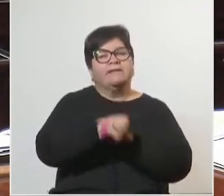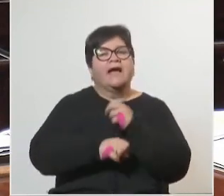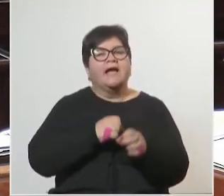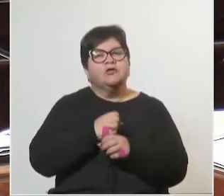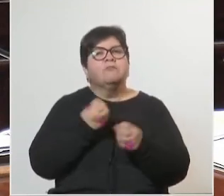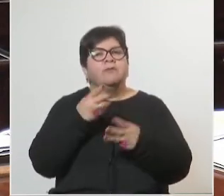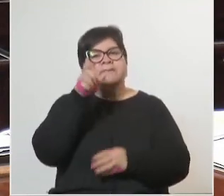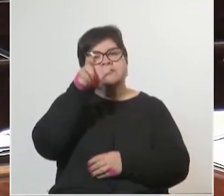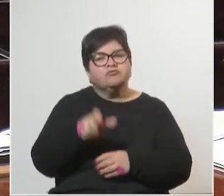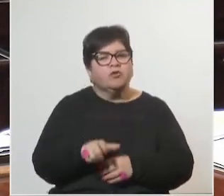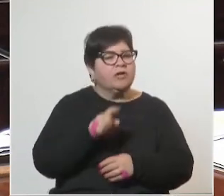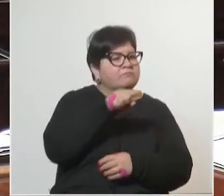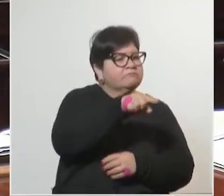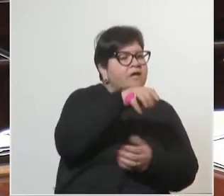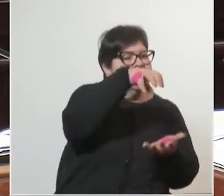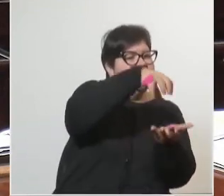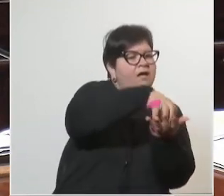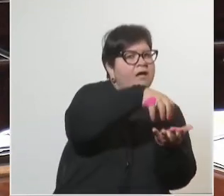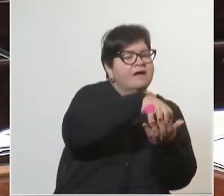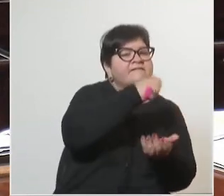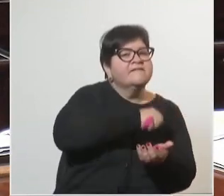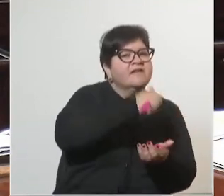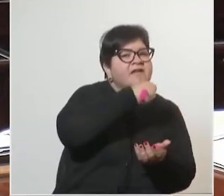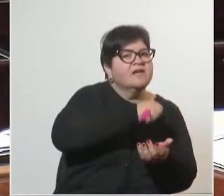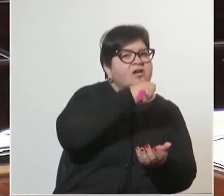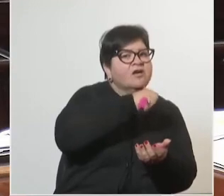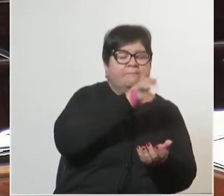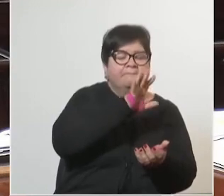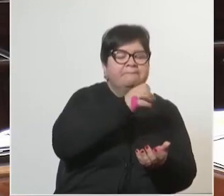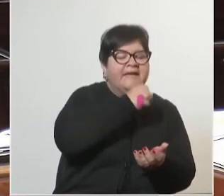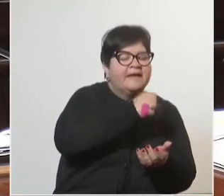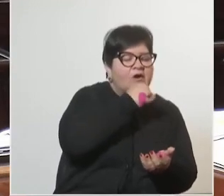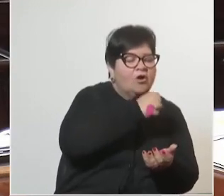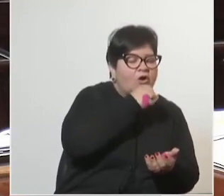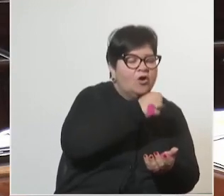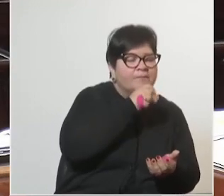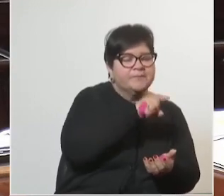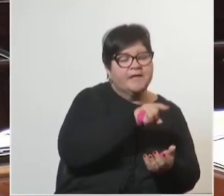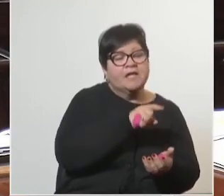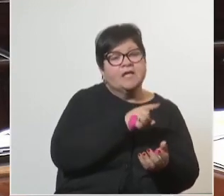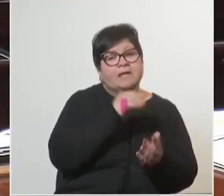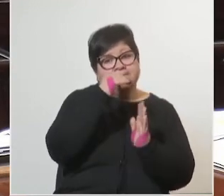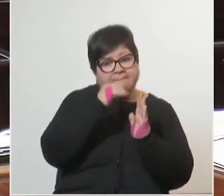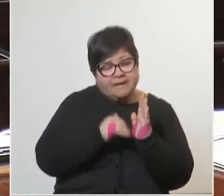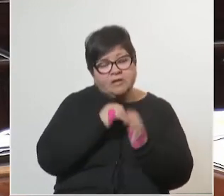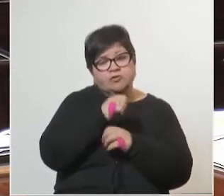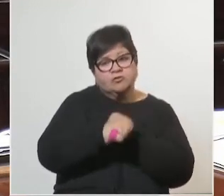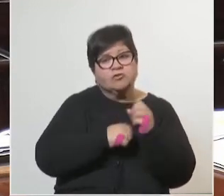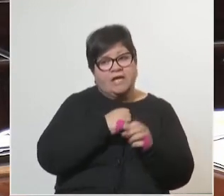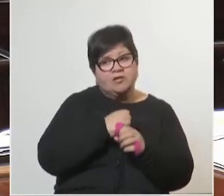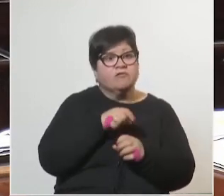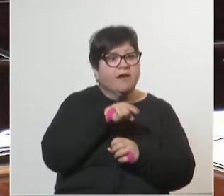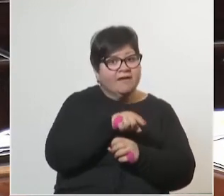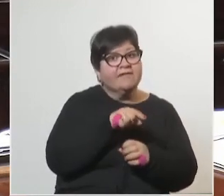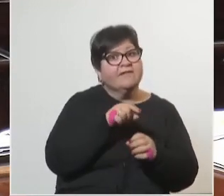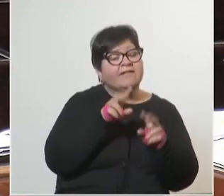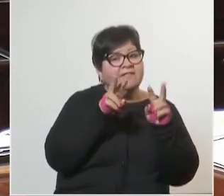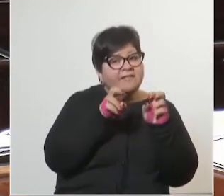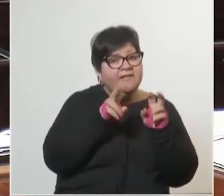esa edad en la prisión es una persona vieja y con menos años también. Esa es la verdad en términos de reclusión de una